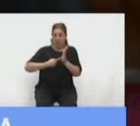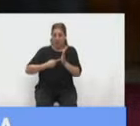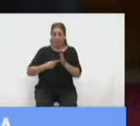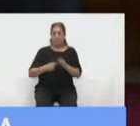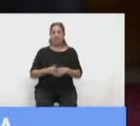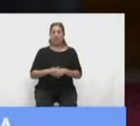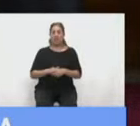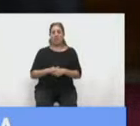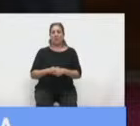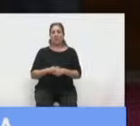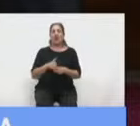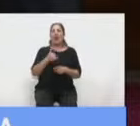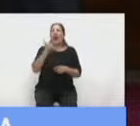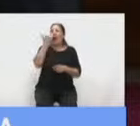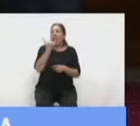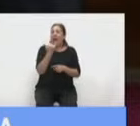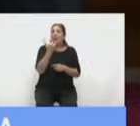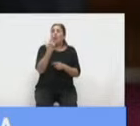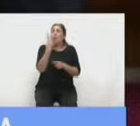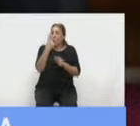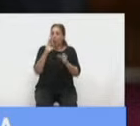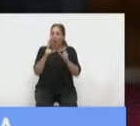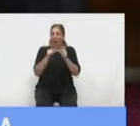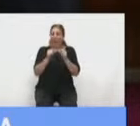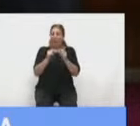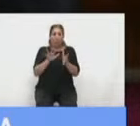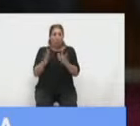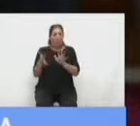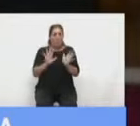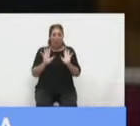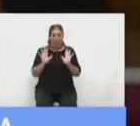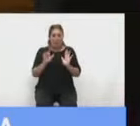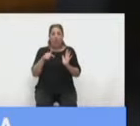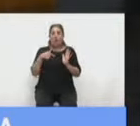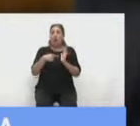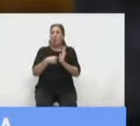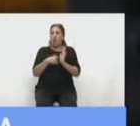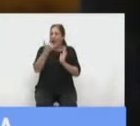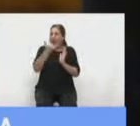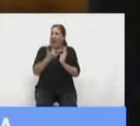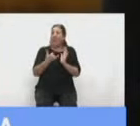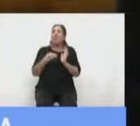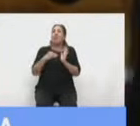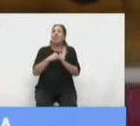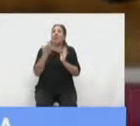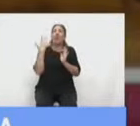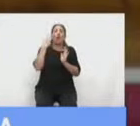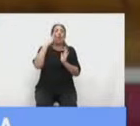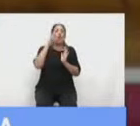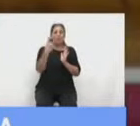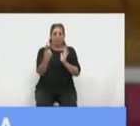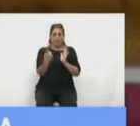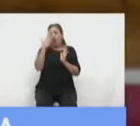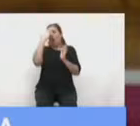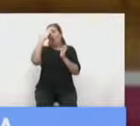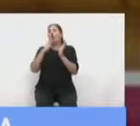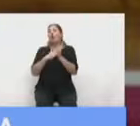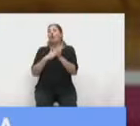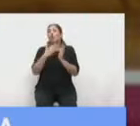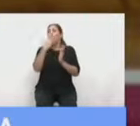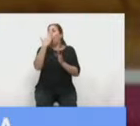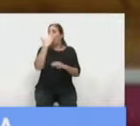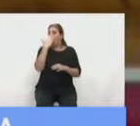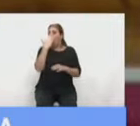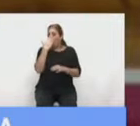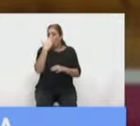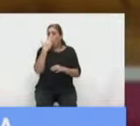considera importante es el número de medidas que se anunciaron de